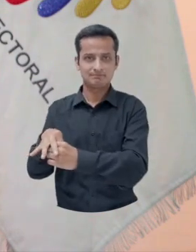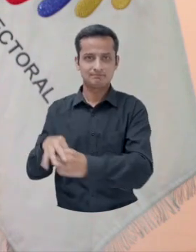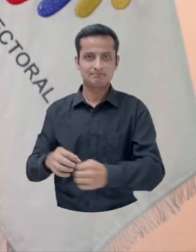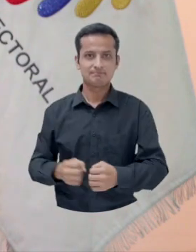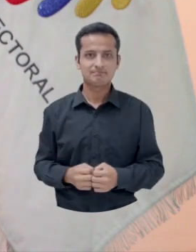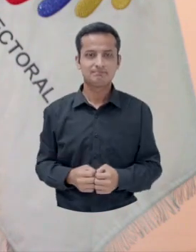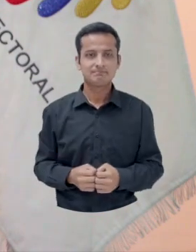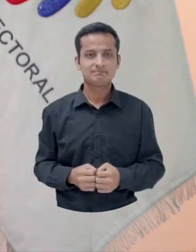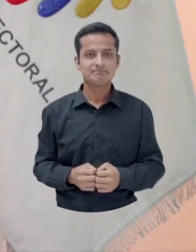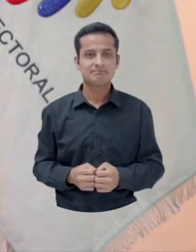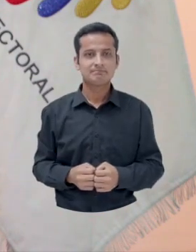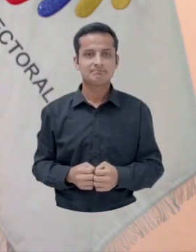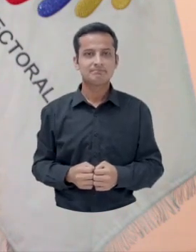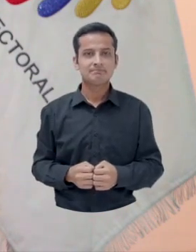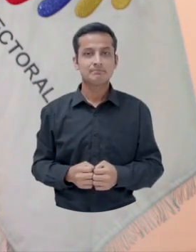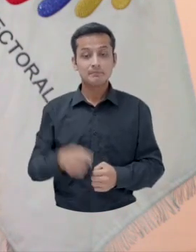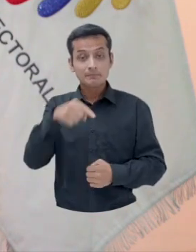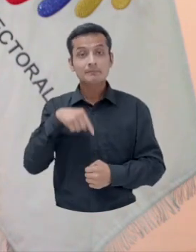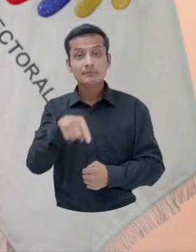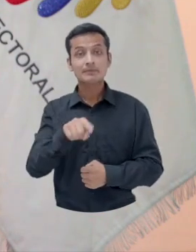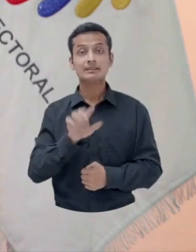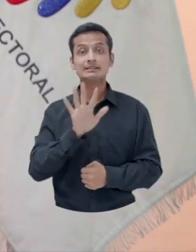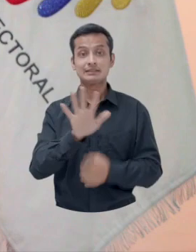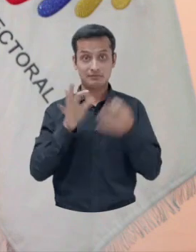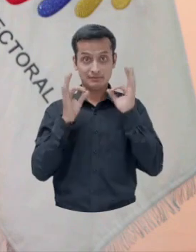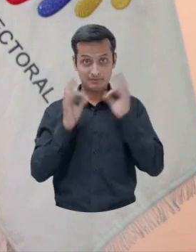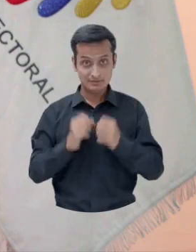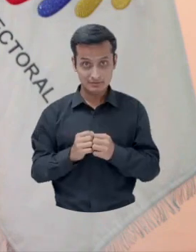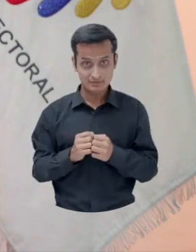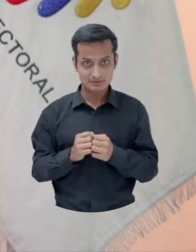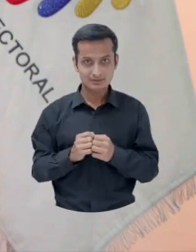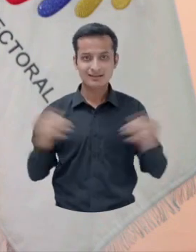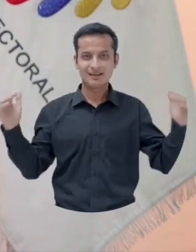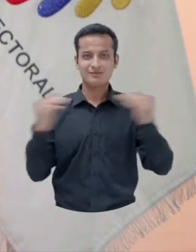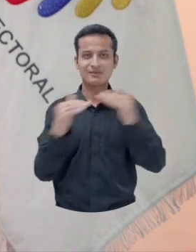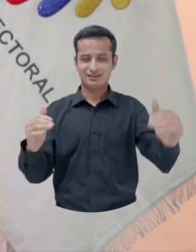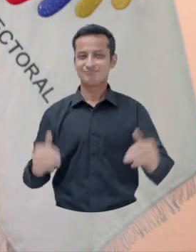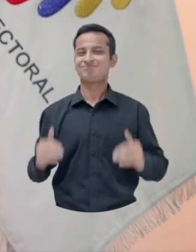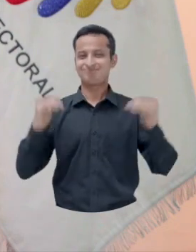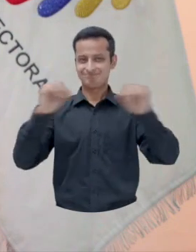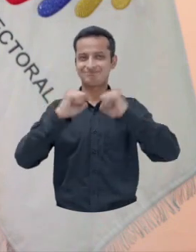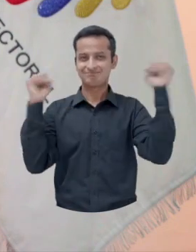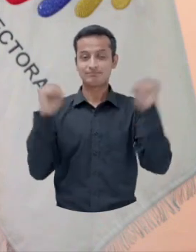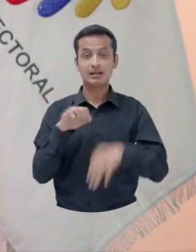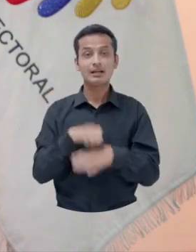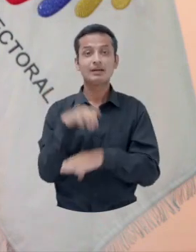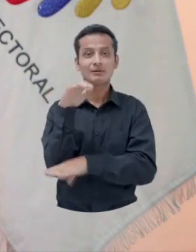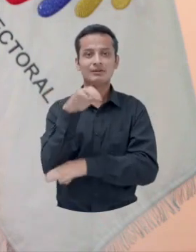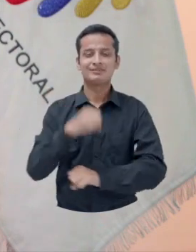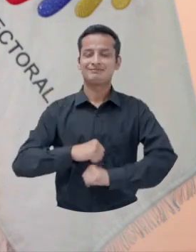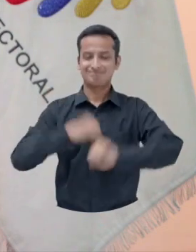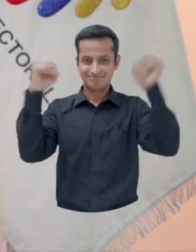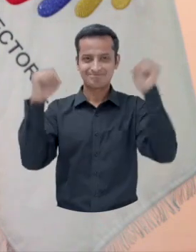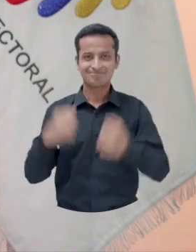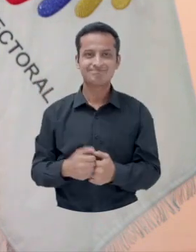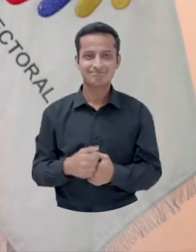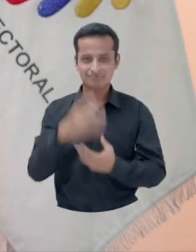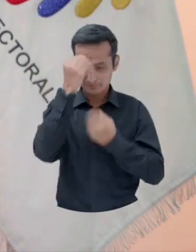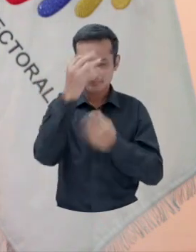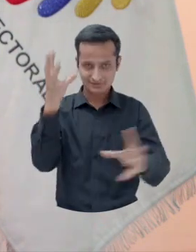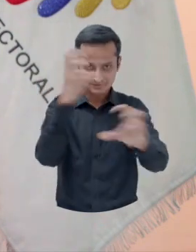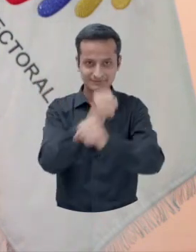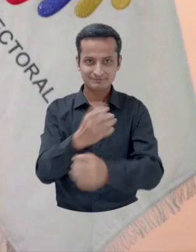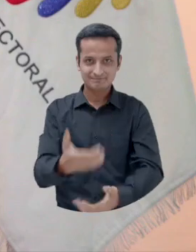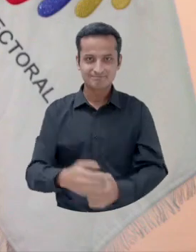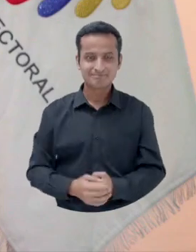popular expresada en las urnas. Este 5 de febrero, gana la democracia, gana el